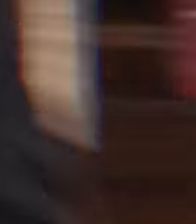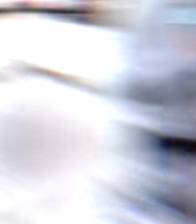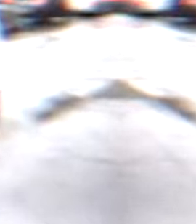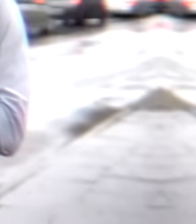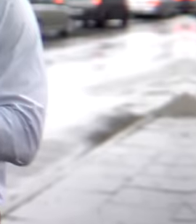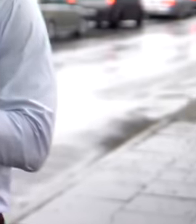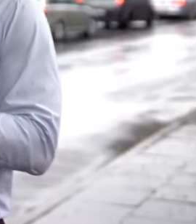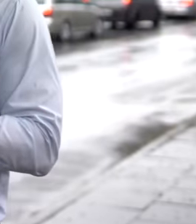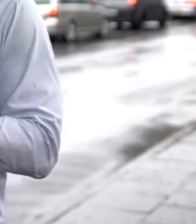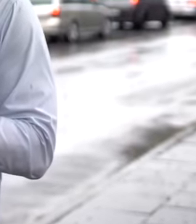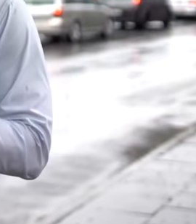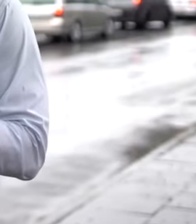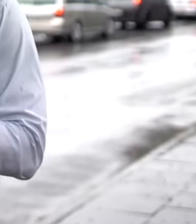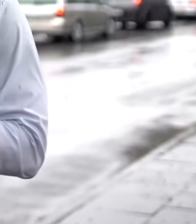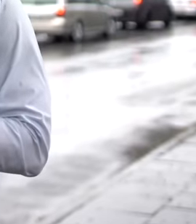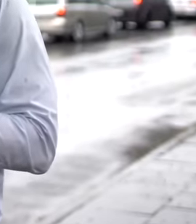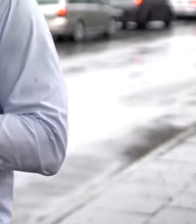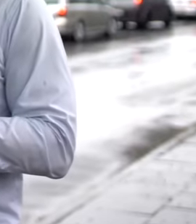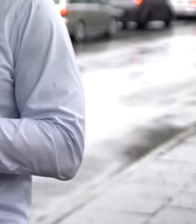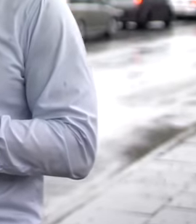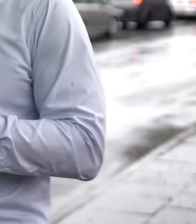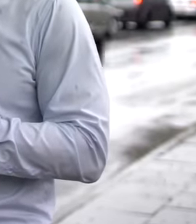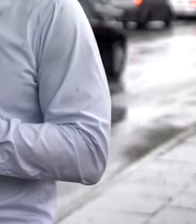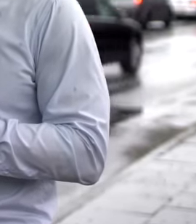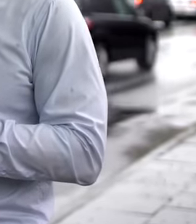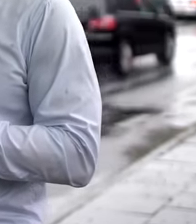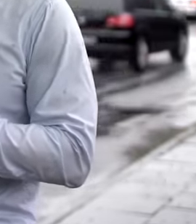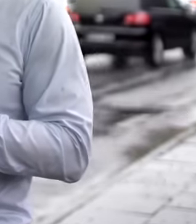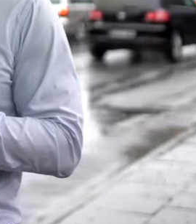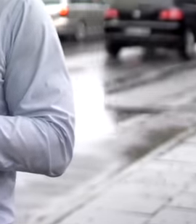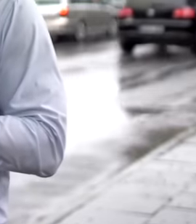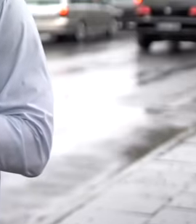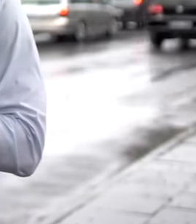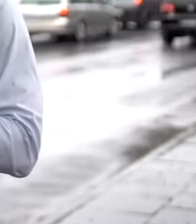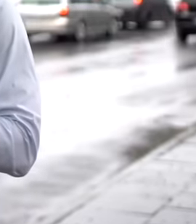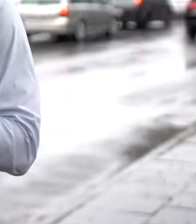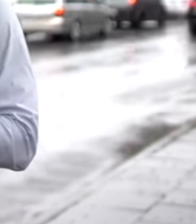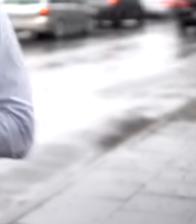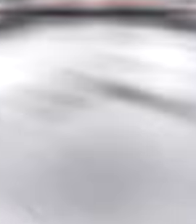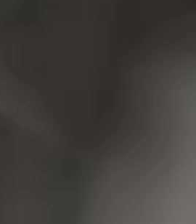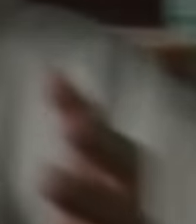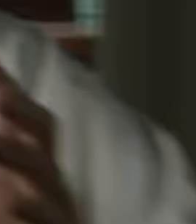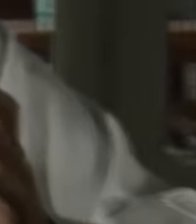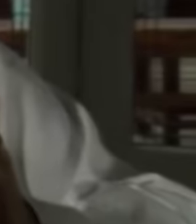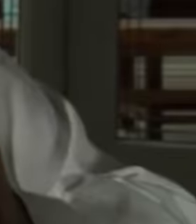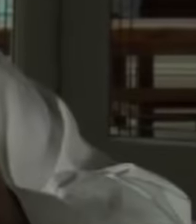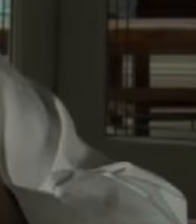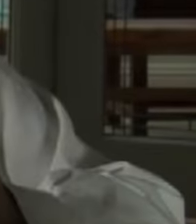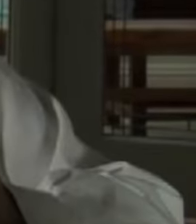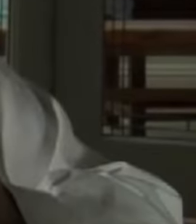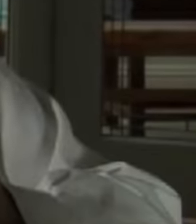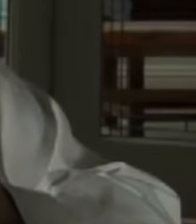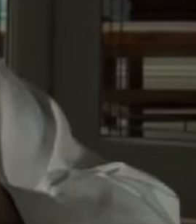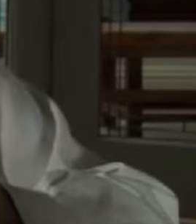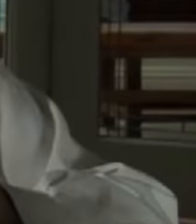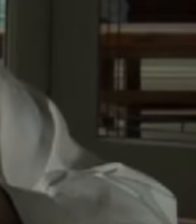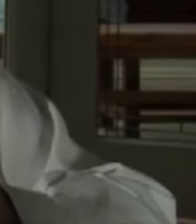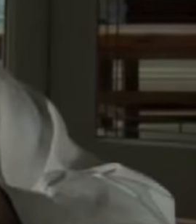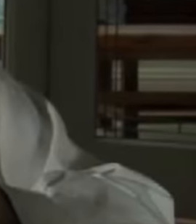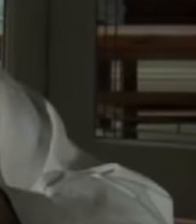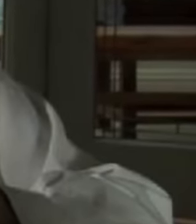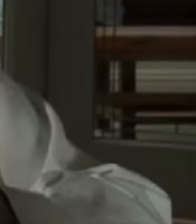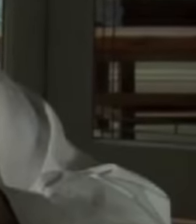tienen ni pies ni cabeza. Por esto mismo, retó al periodista Tim Golden a que venga a la mañanera